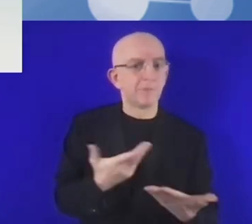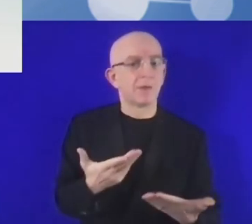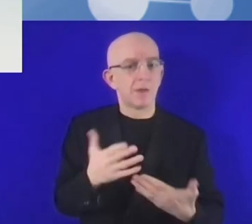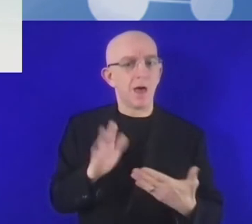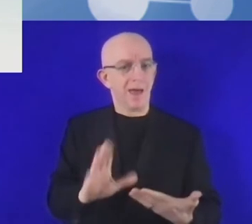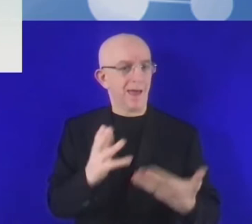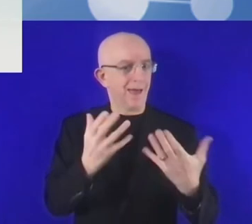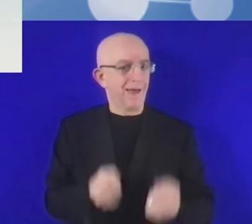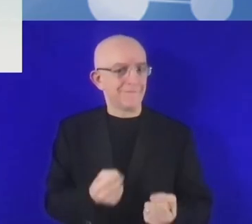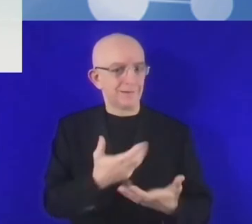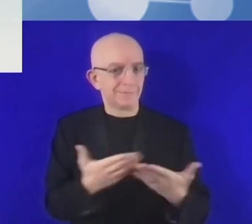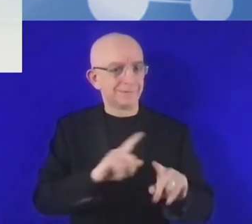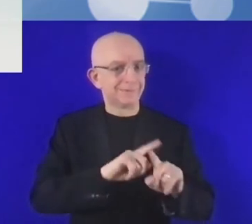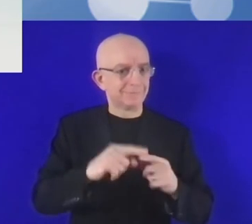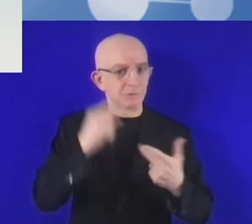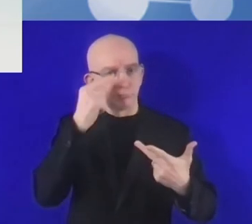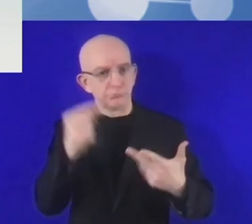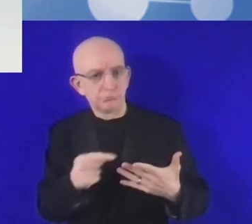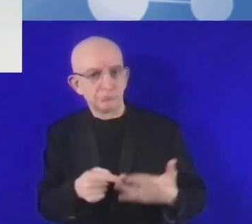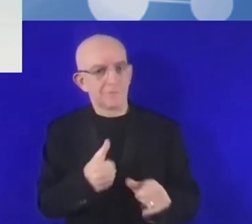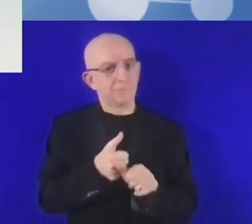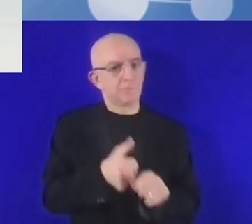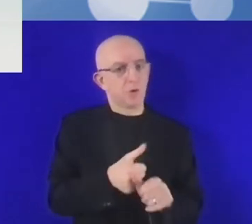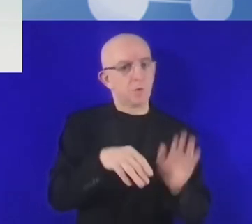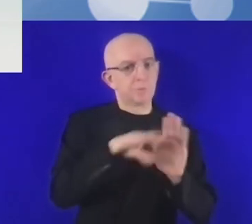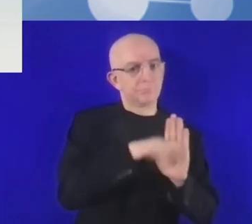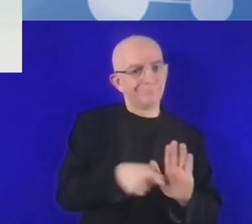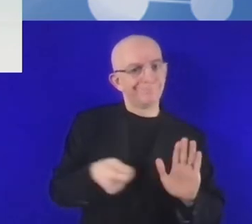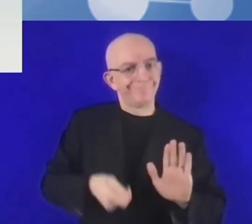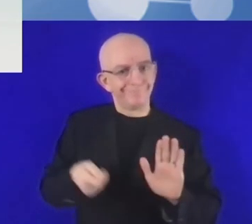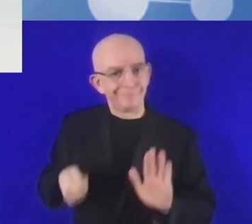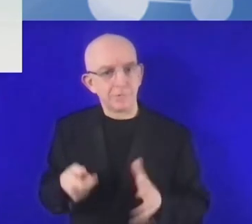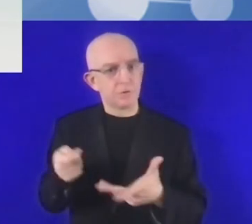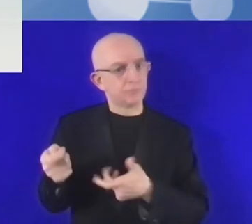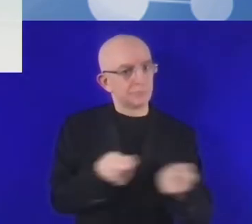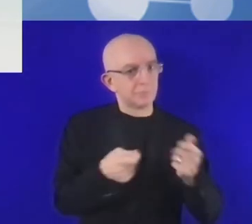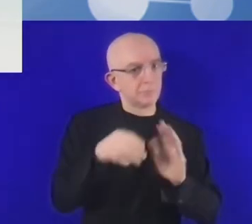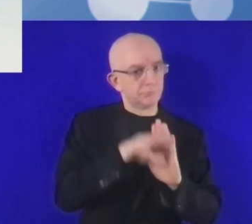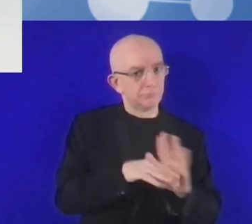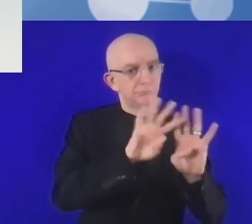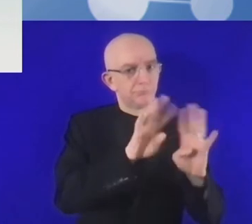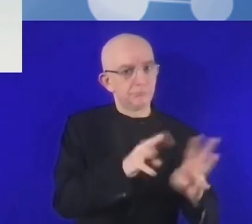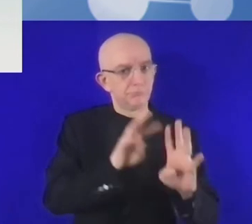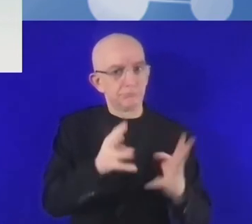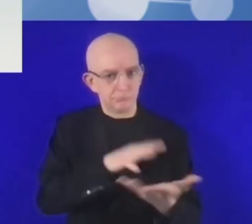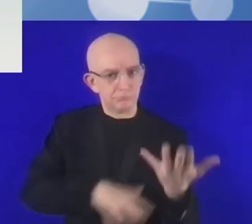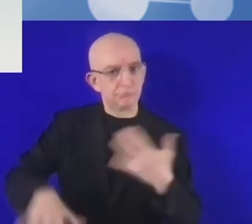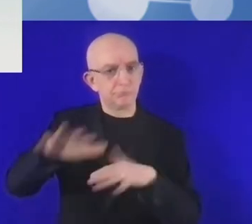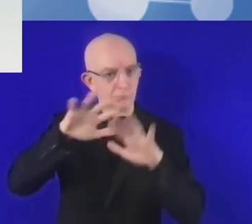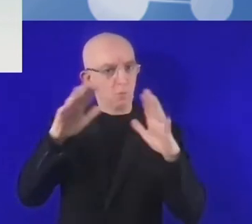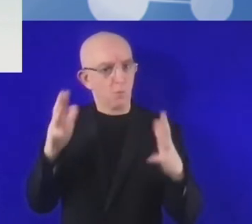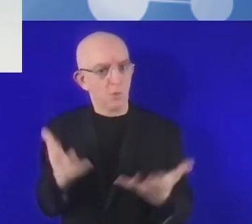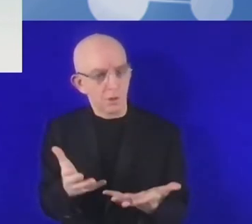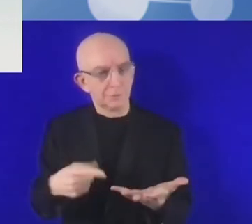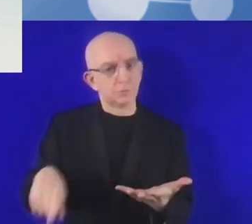al Internet y que al mismo tiempo se implementan las debidas regulaciones y leyes.